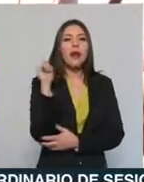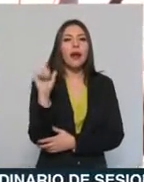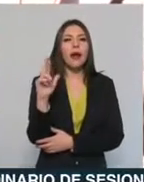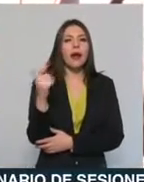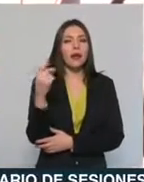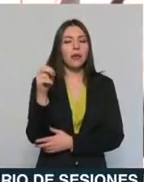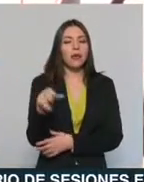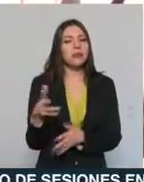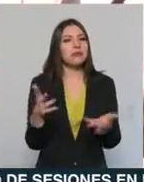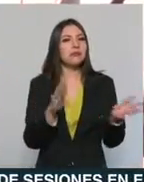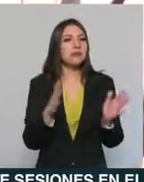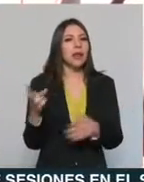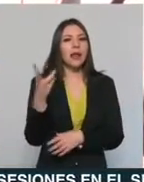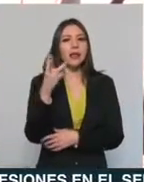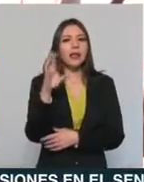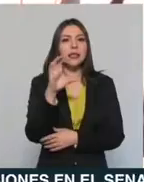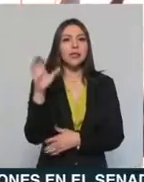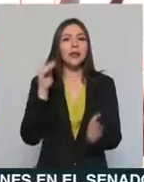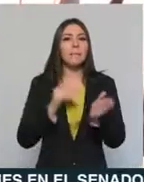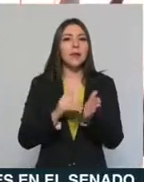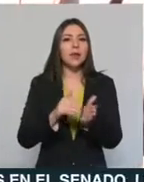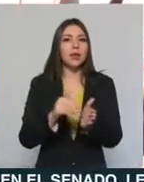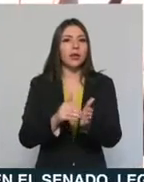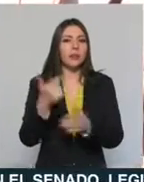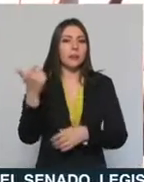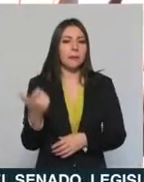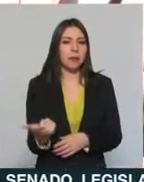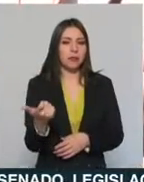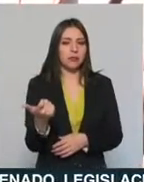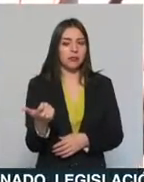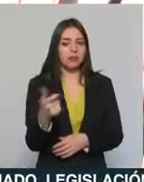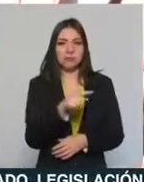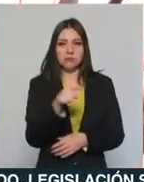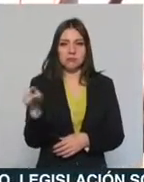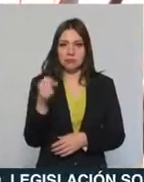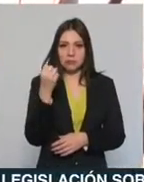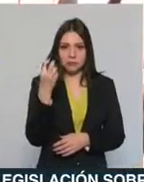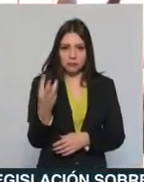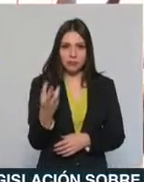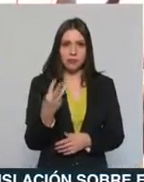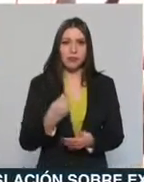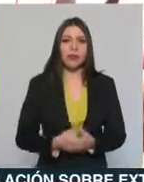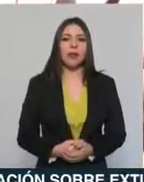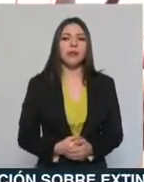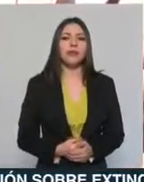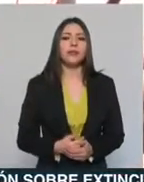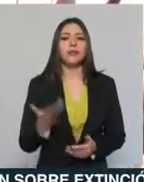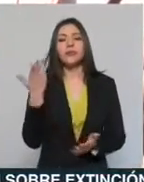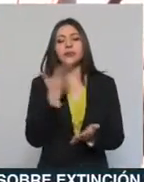de 300 millones de pesos para los tres. Y en el caso de